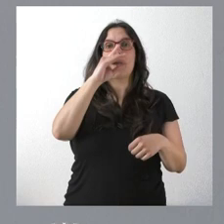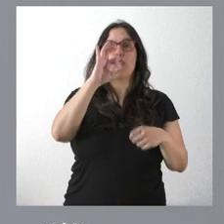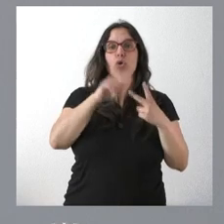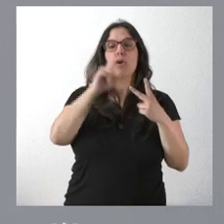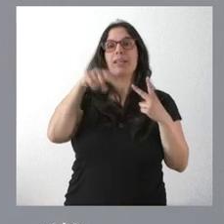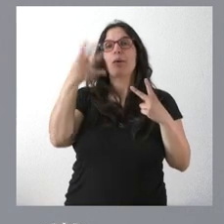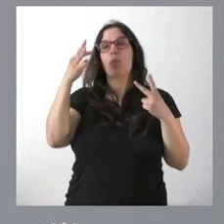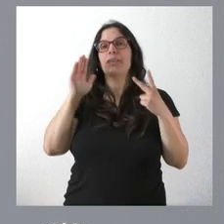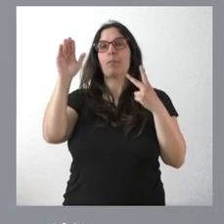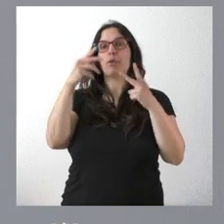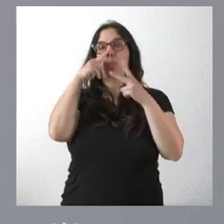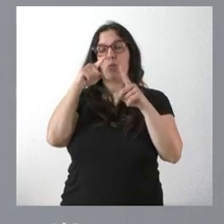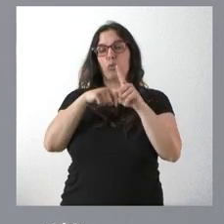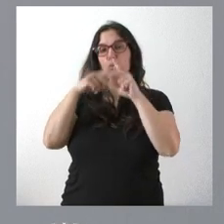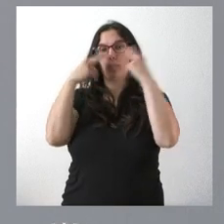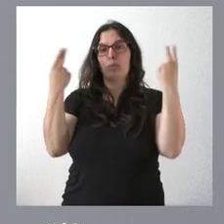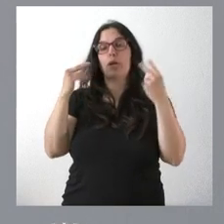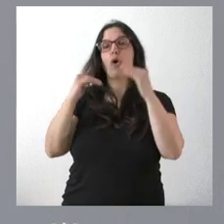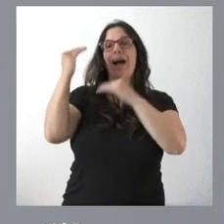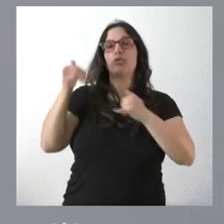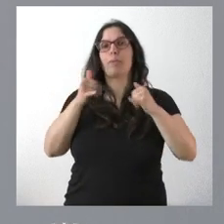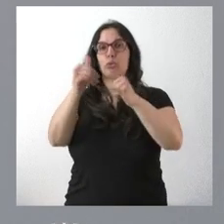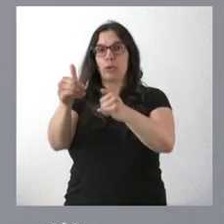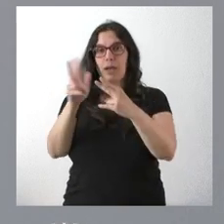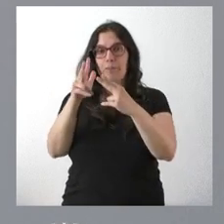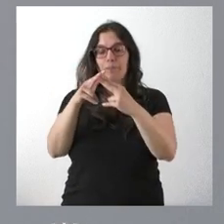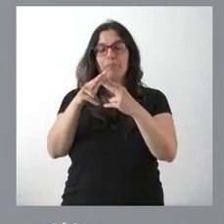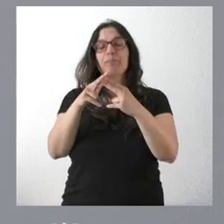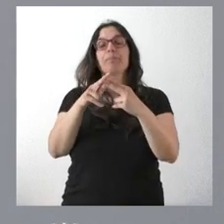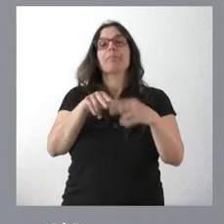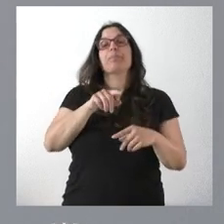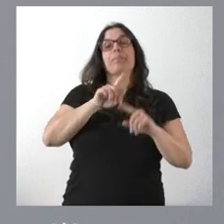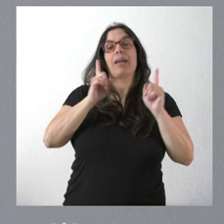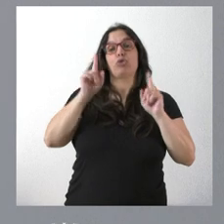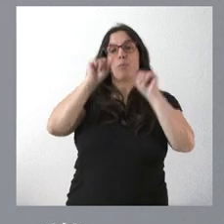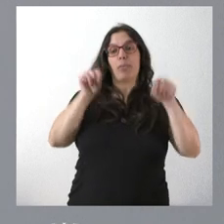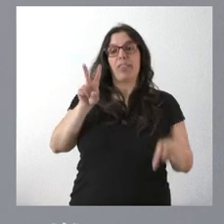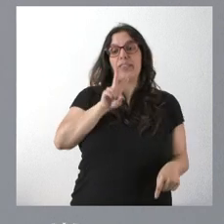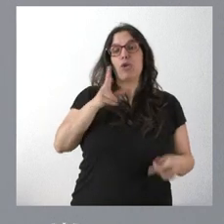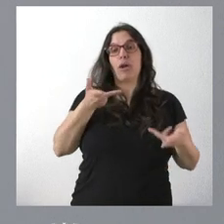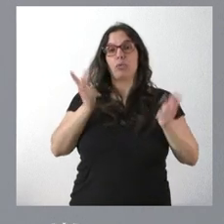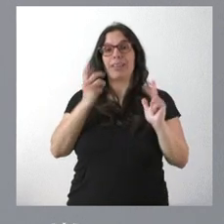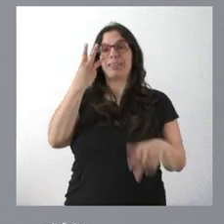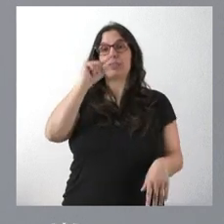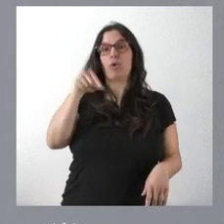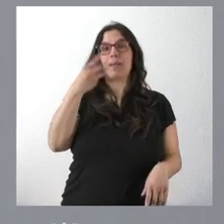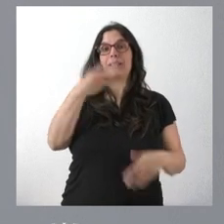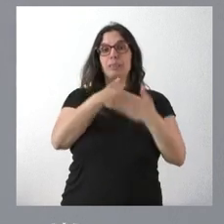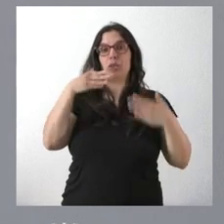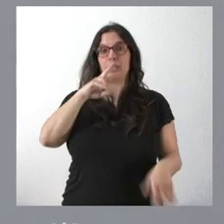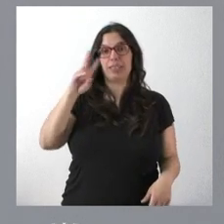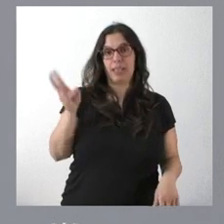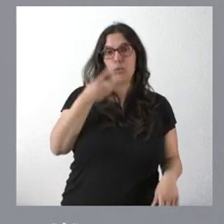40 montes de utilidad pública en la comarca del Alto Pisuerga. Y en el caso de Valladolid se autorizan 3,3 millones de